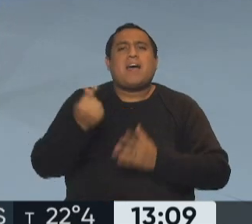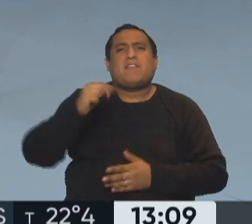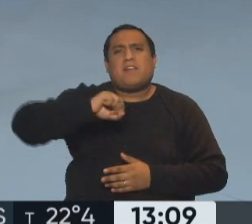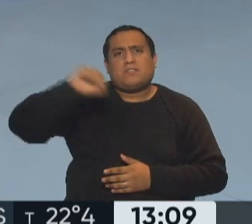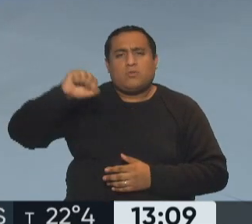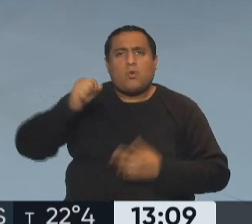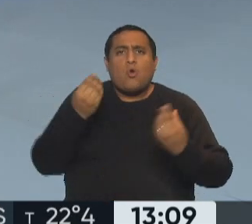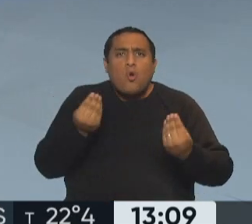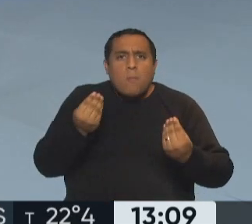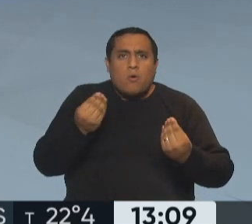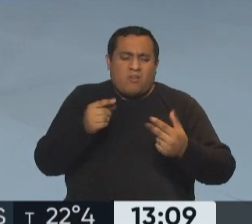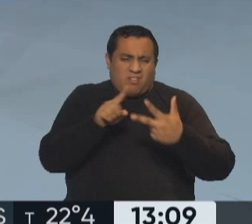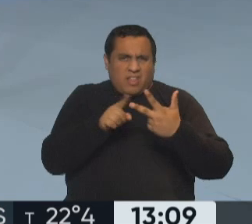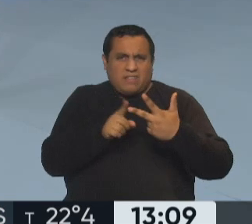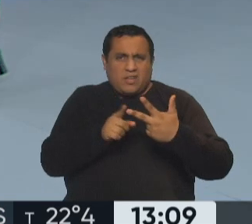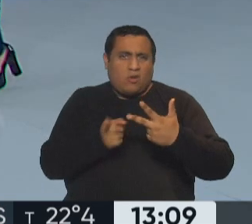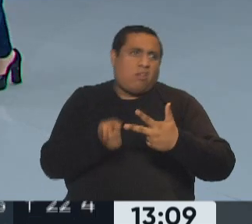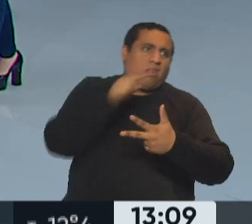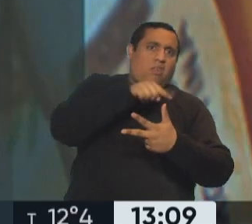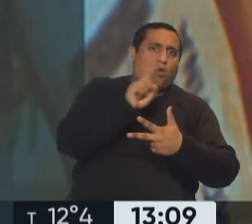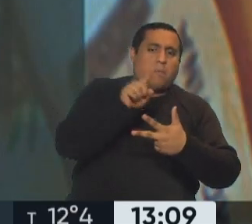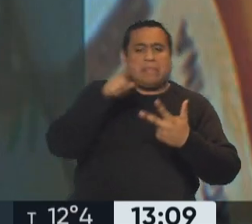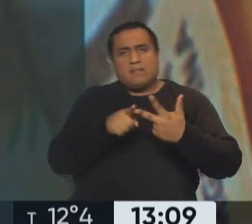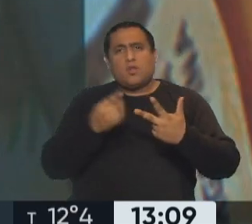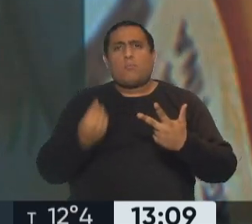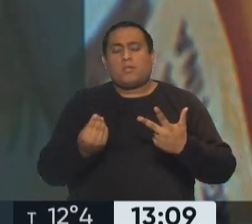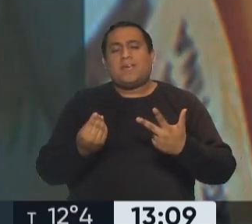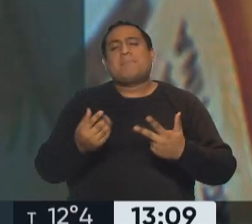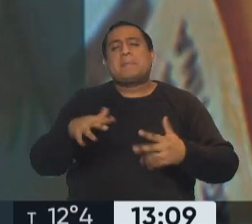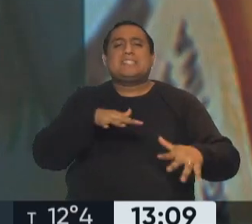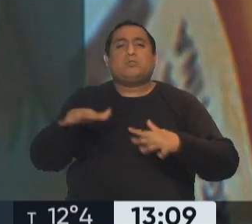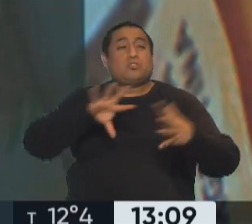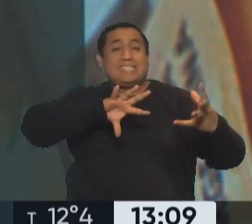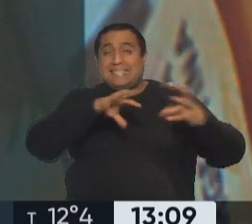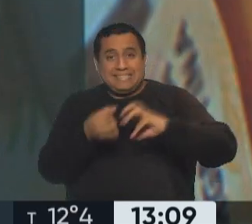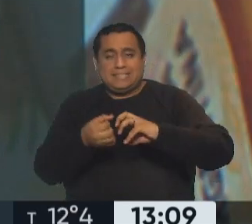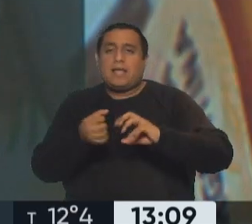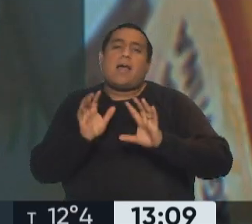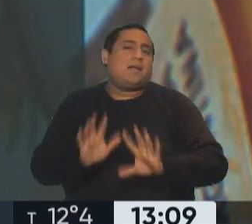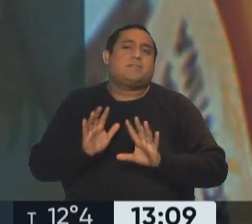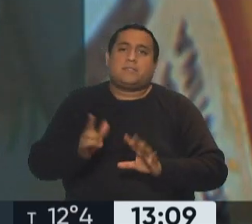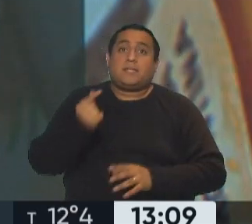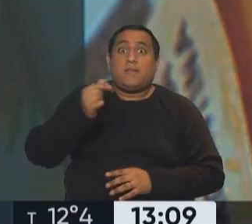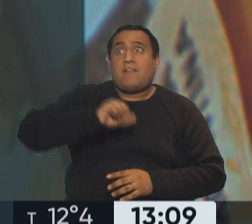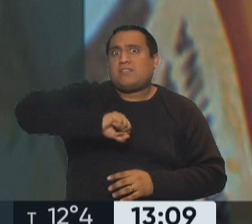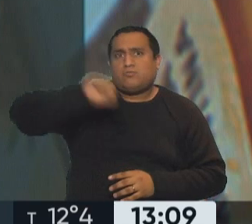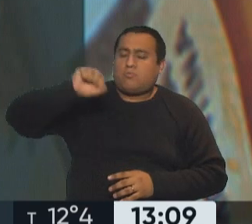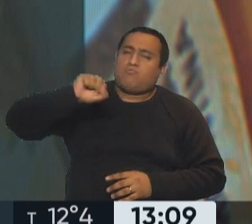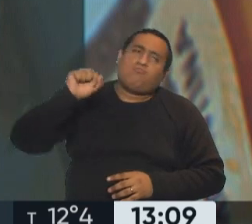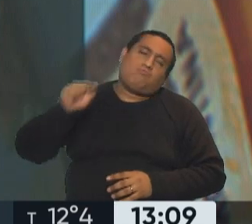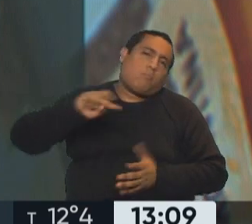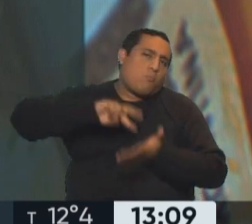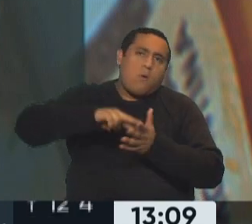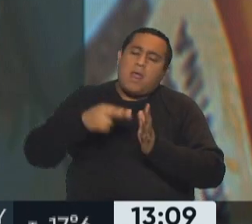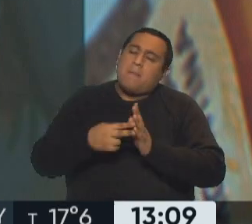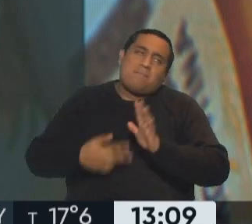estar esto en el tercer lugar? Bueno, esto es lo que empieza a pasar cuando tenemos situaciones de crisis. La inflación, sin lugar a dudas, es el problema más